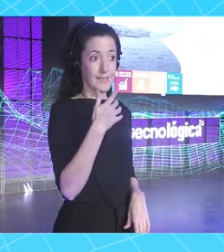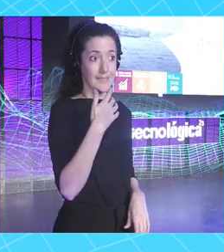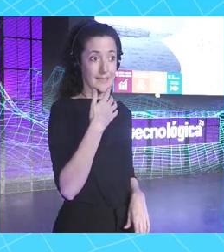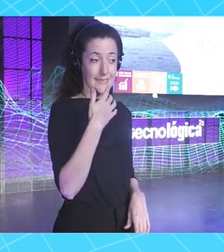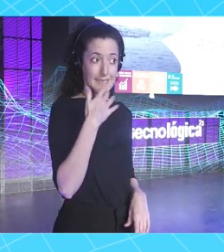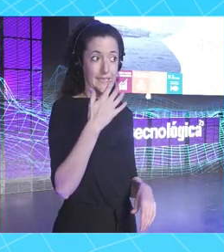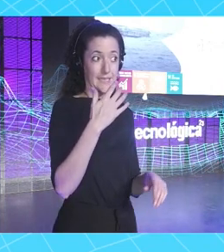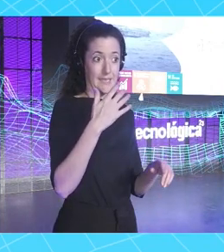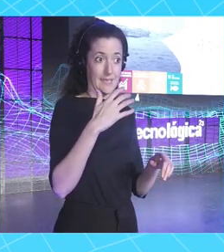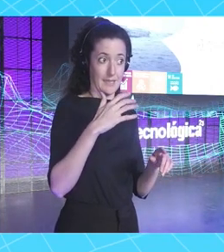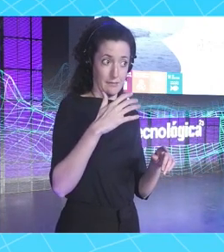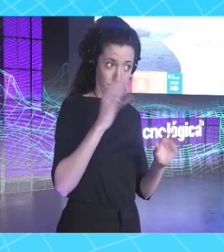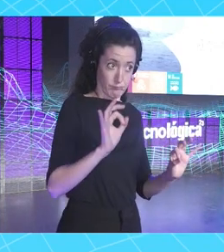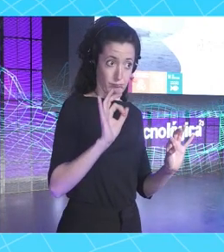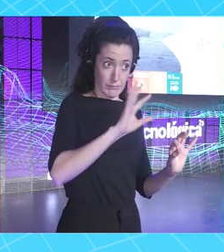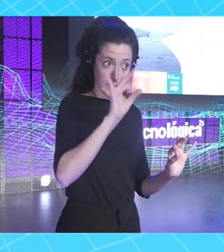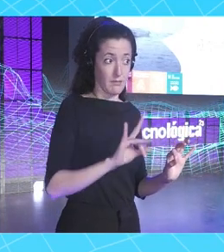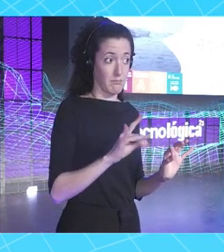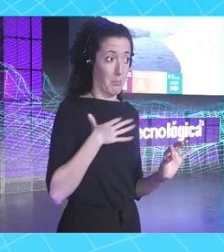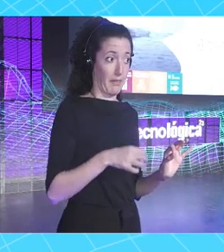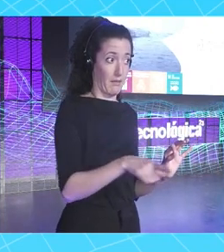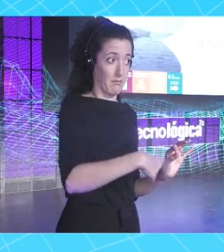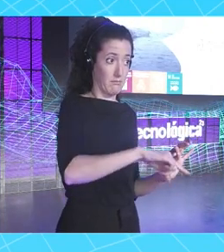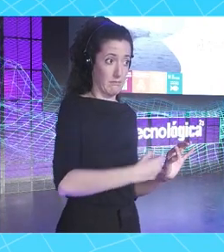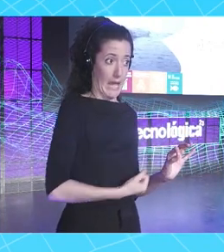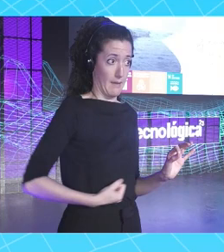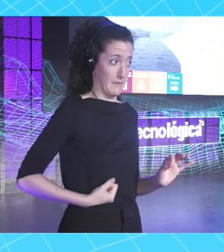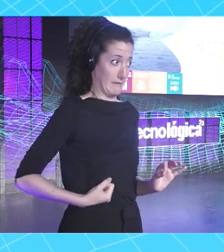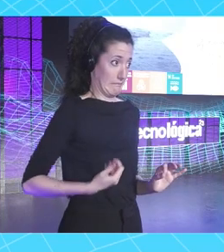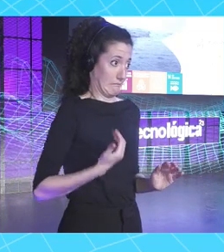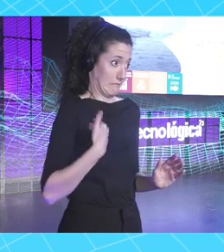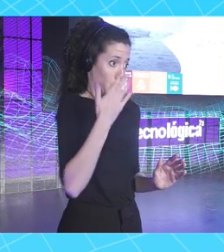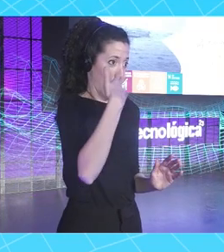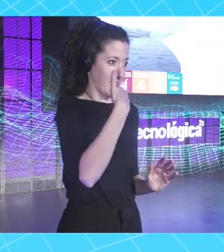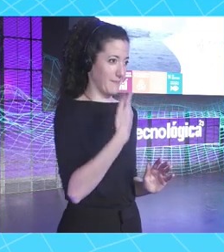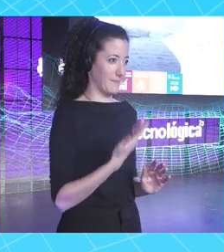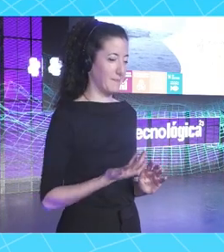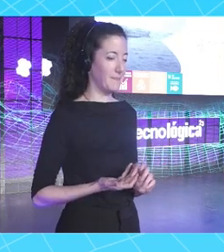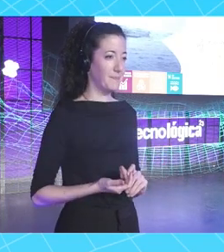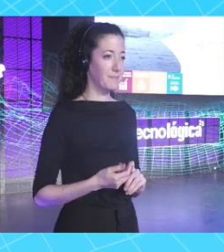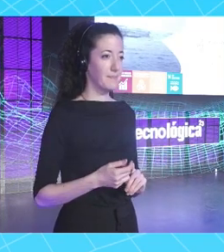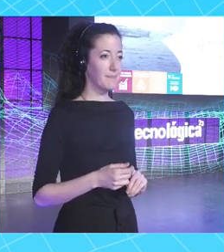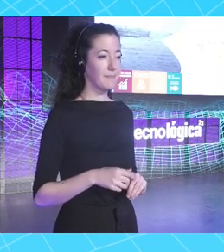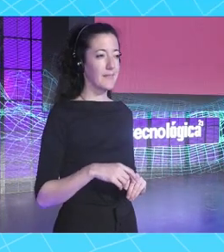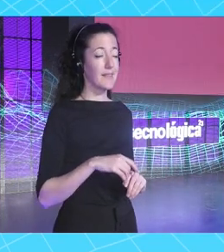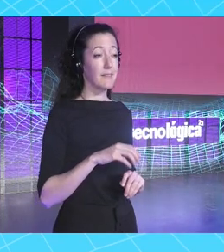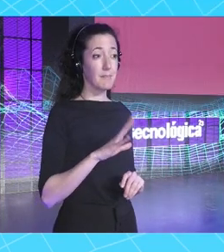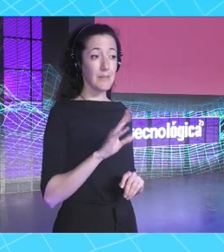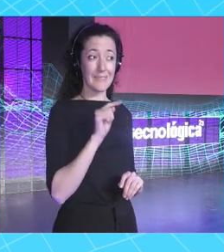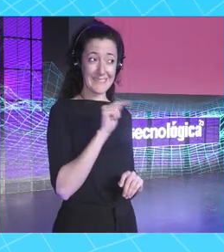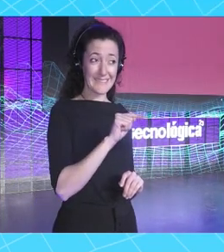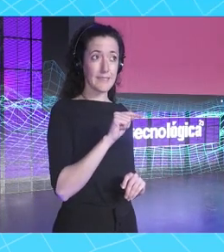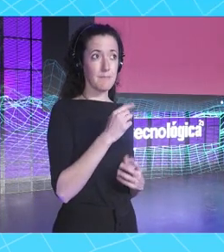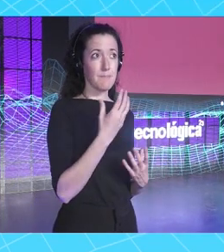no pero todo esto ciertamente tampoco es muy muy inteligente no